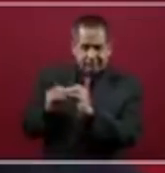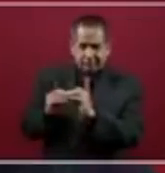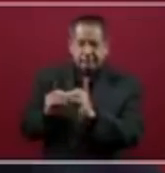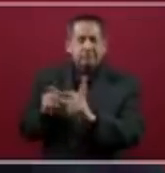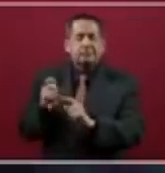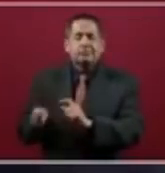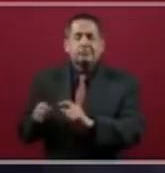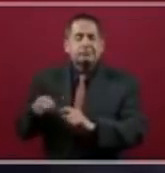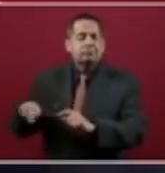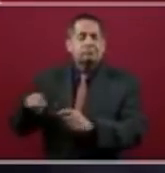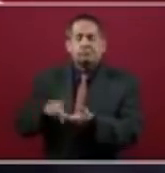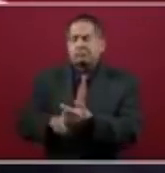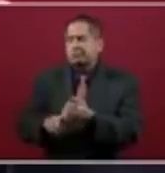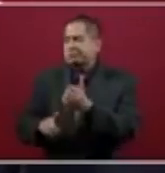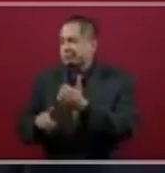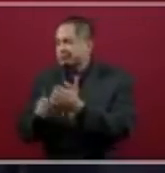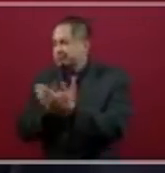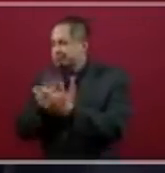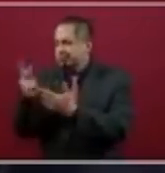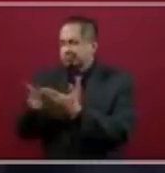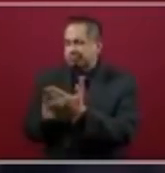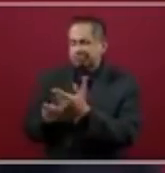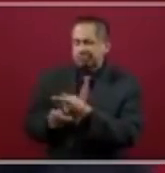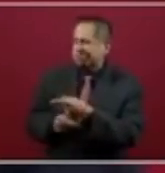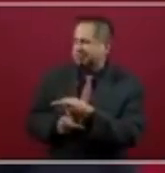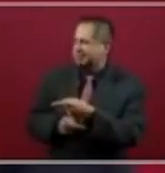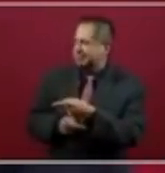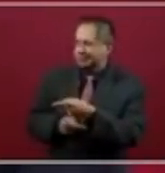de estos programas